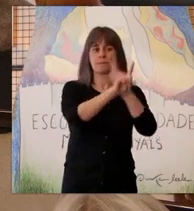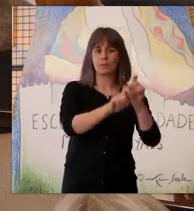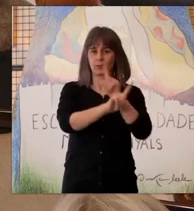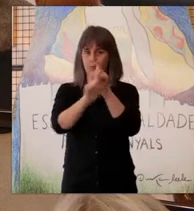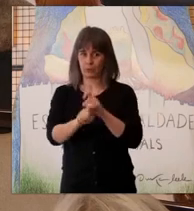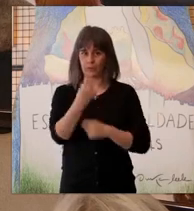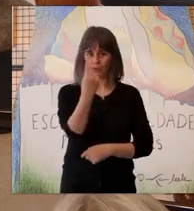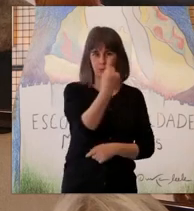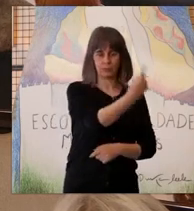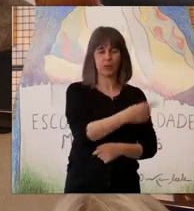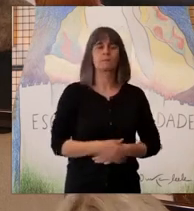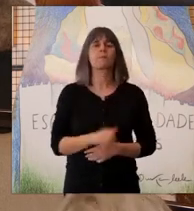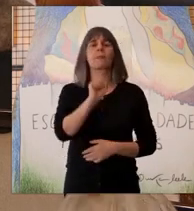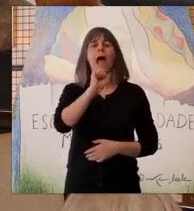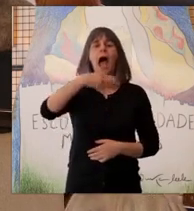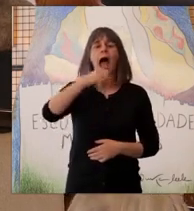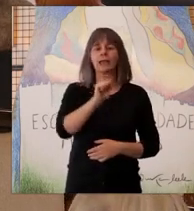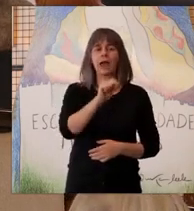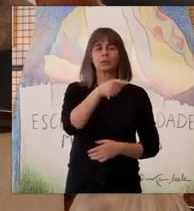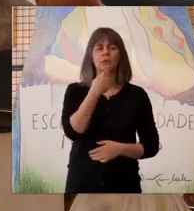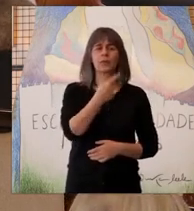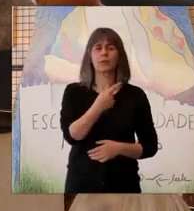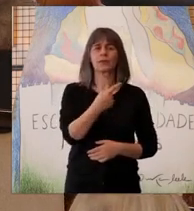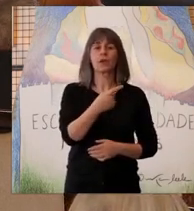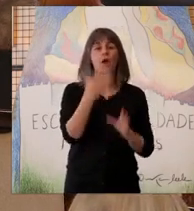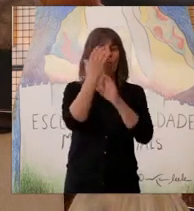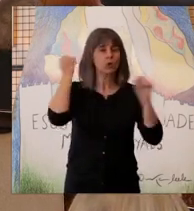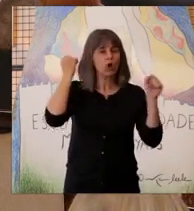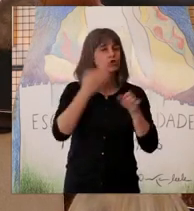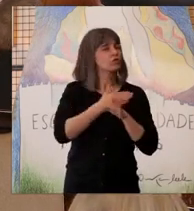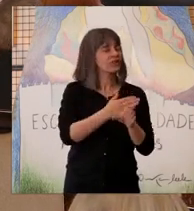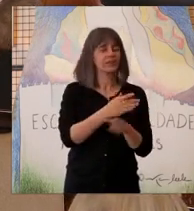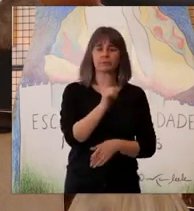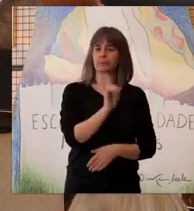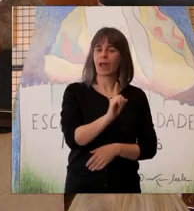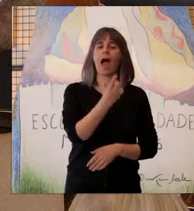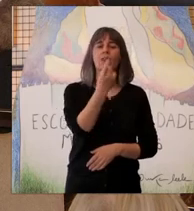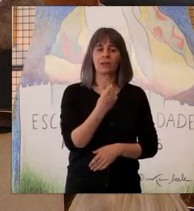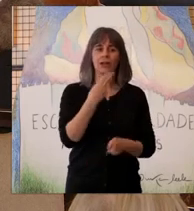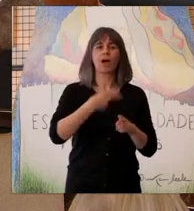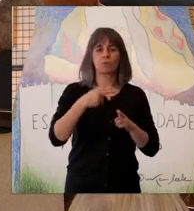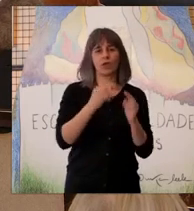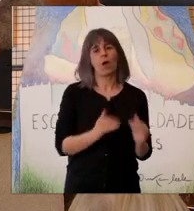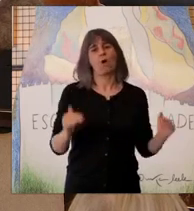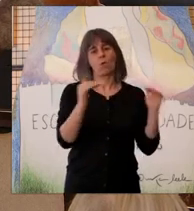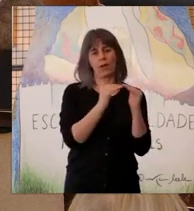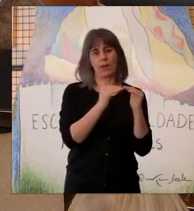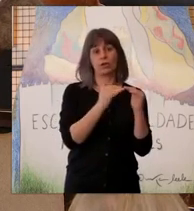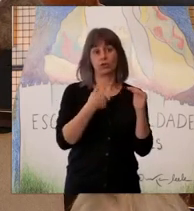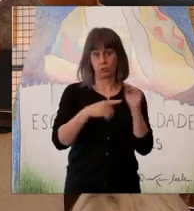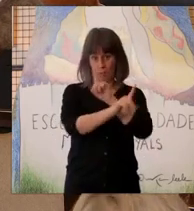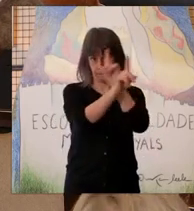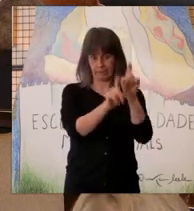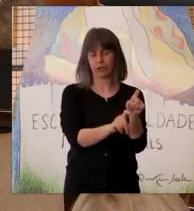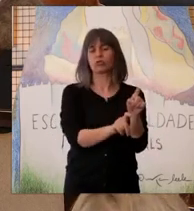Ana algo así como el protocolo es insuficiente hacen falta políticas de igualdad y Mi pregunta